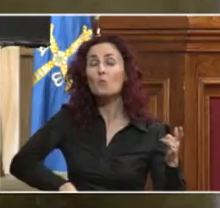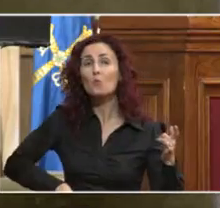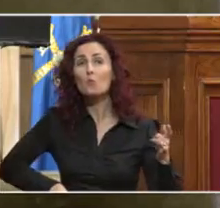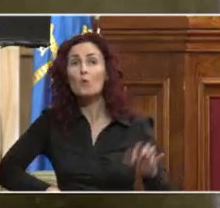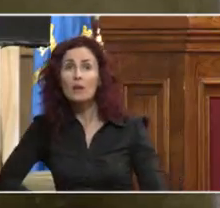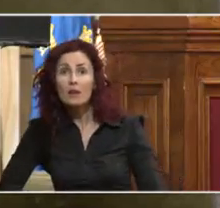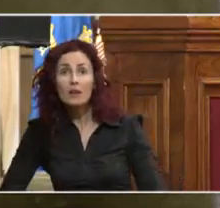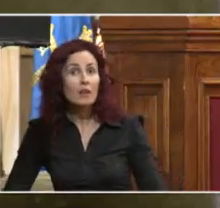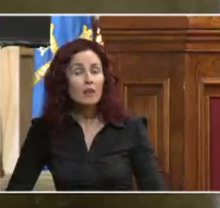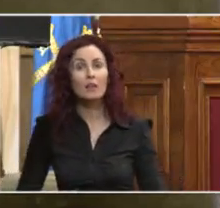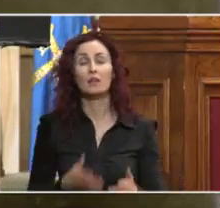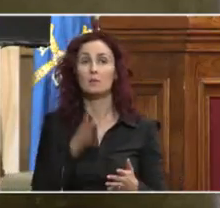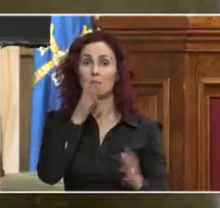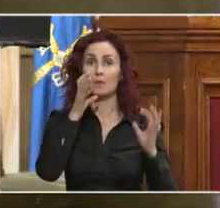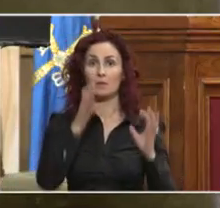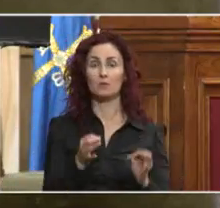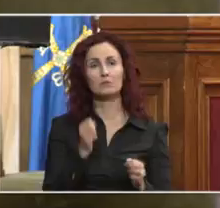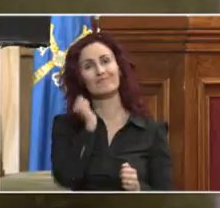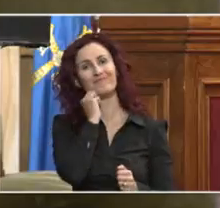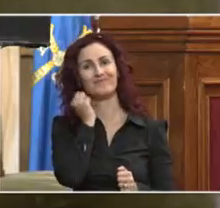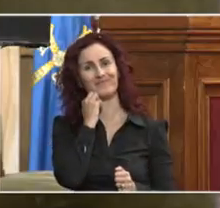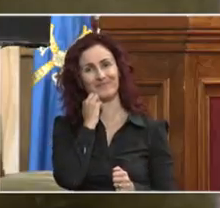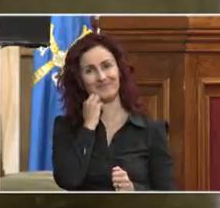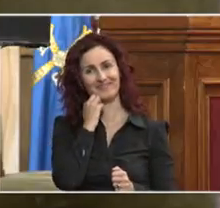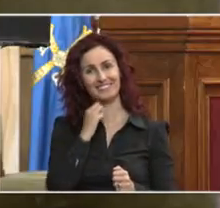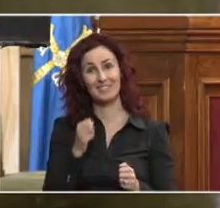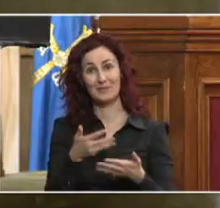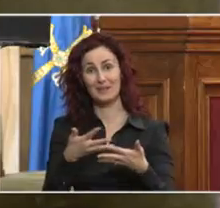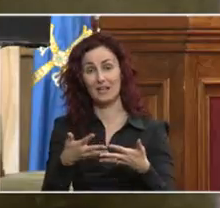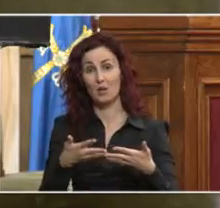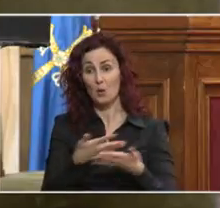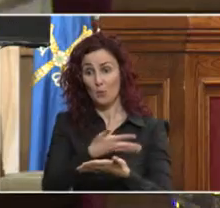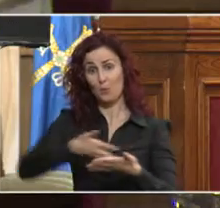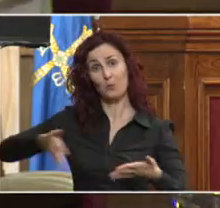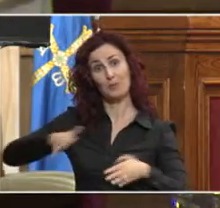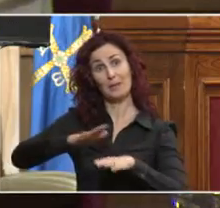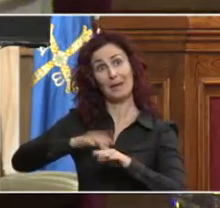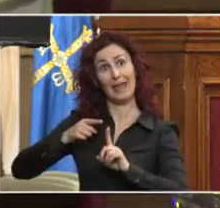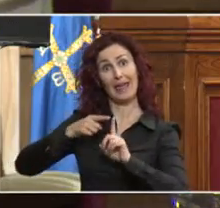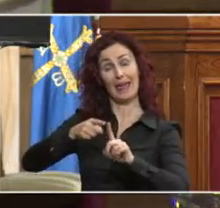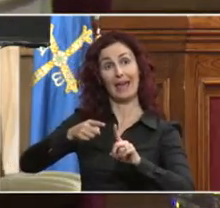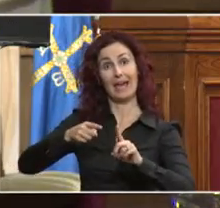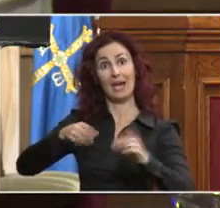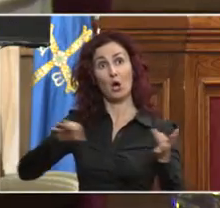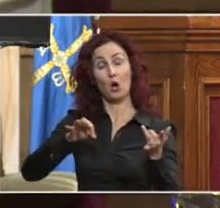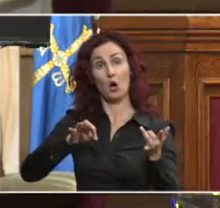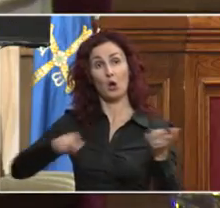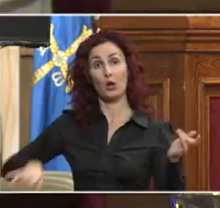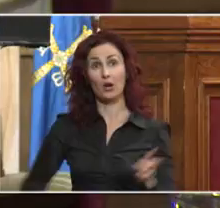todo, de ser tan cara dura de ponerme a escribir música para orquesta, ¿no?